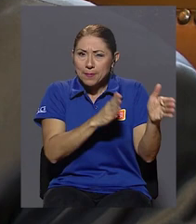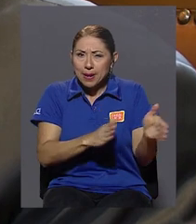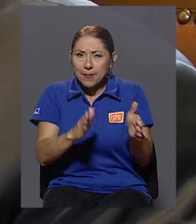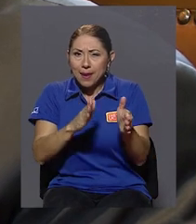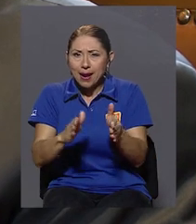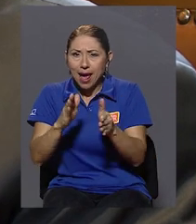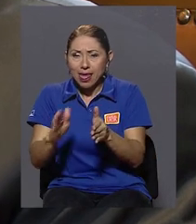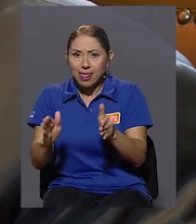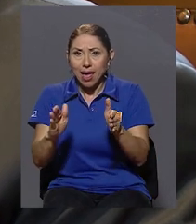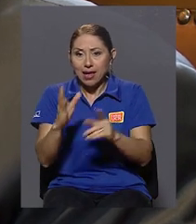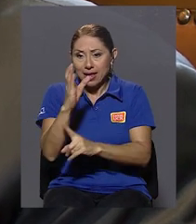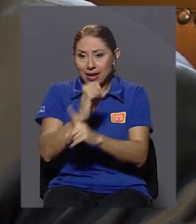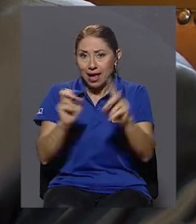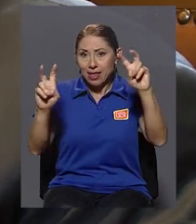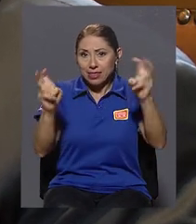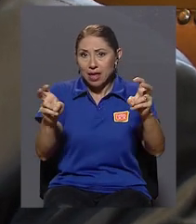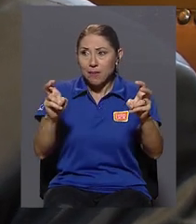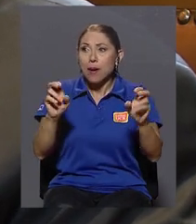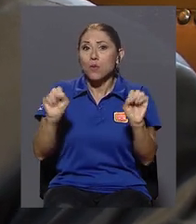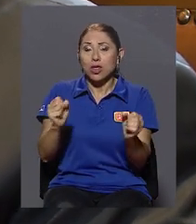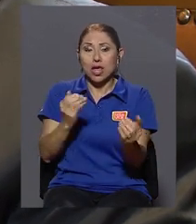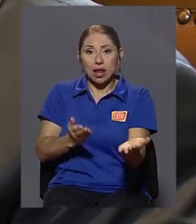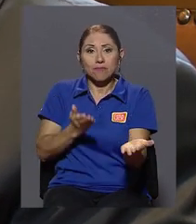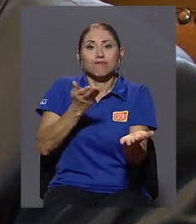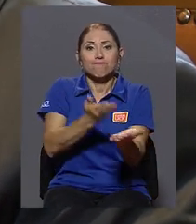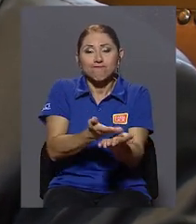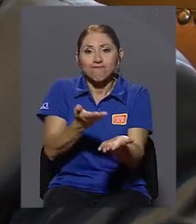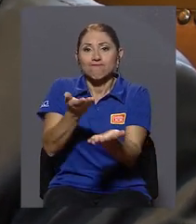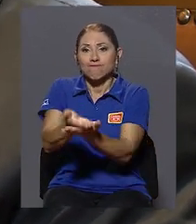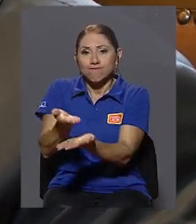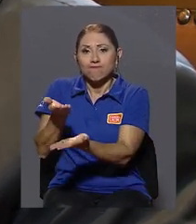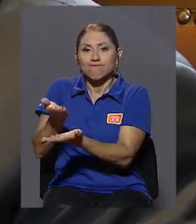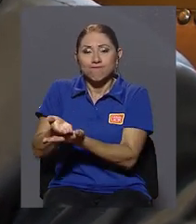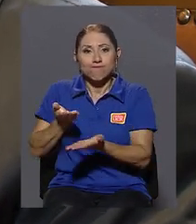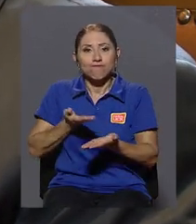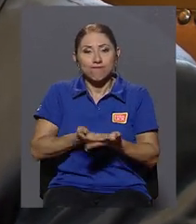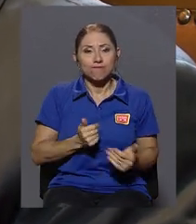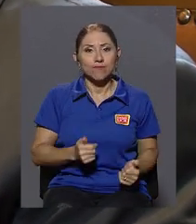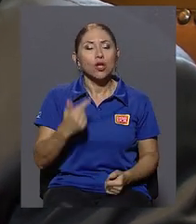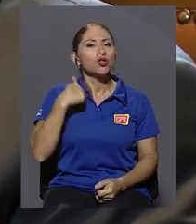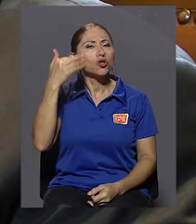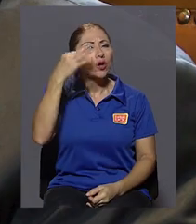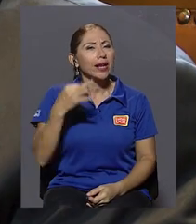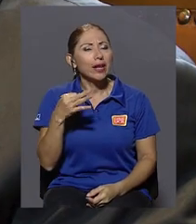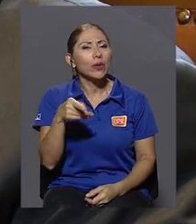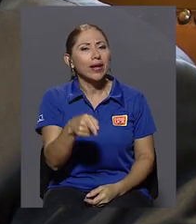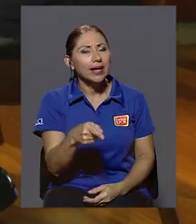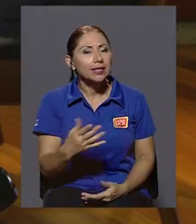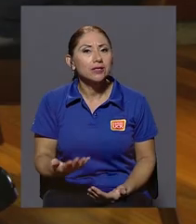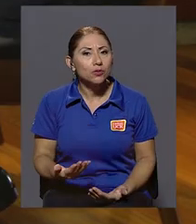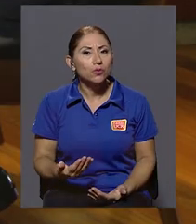preparada en cada una de estas temáticas para hacer propuestas. Yo creo que esto